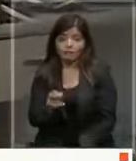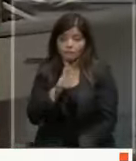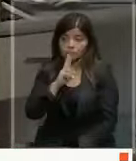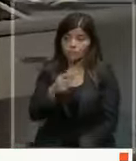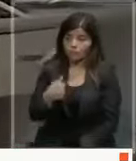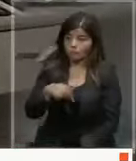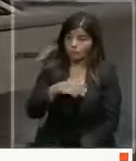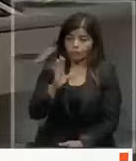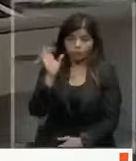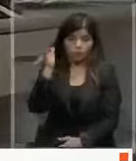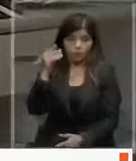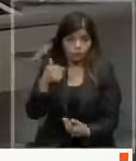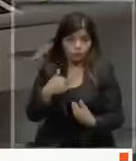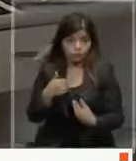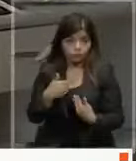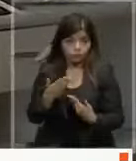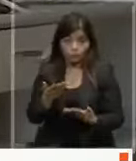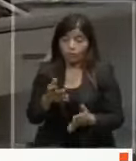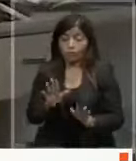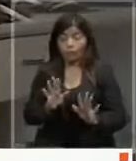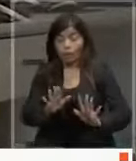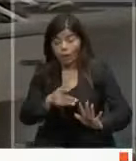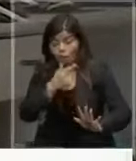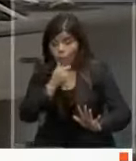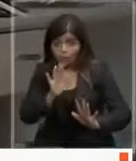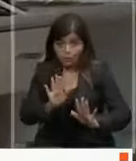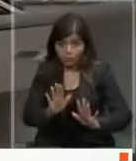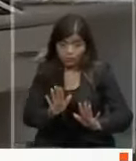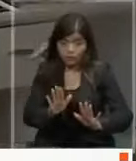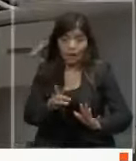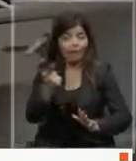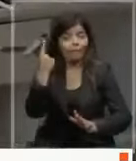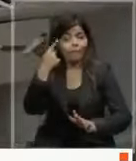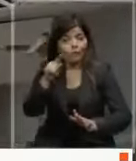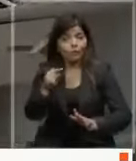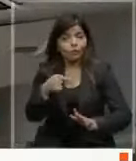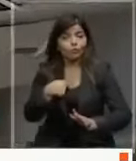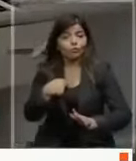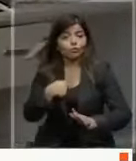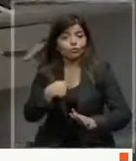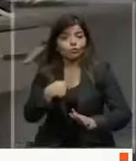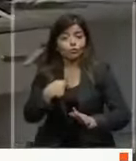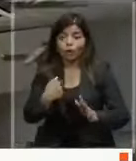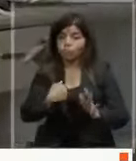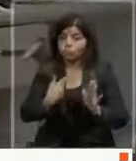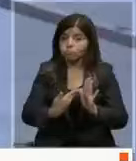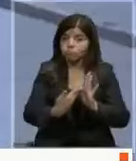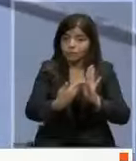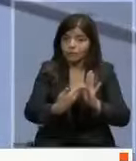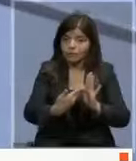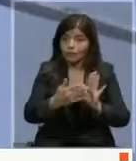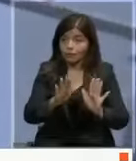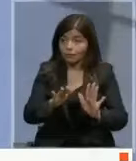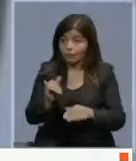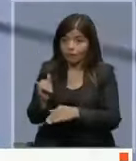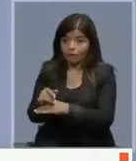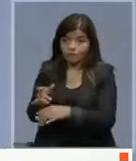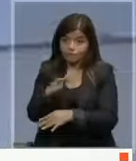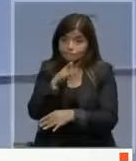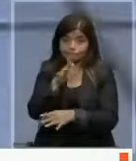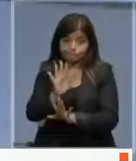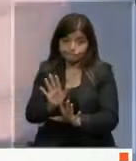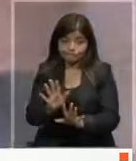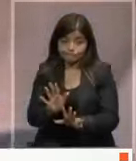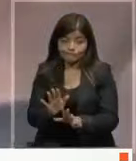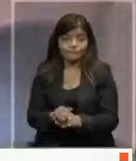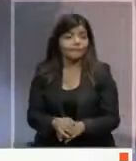trabajo que no lo estoy poniendo en duda Pero mayormente yo me quedo con eso ya eso está